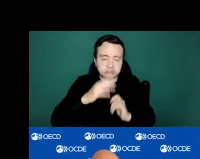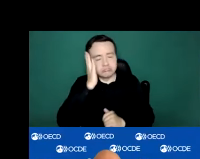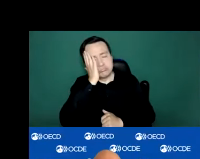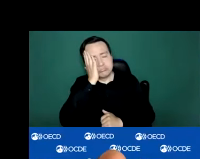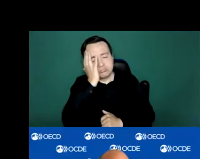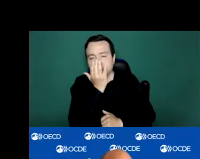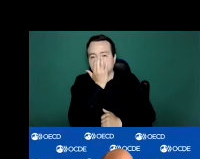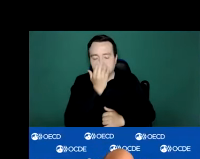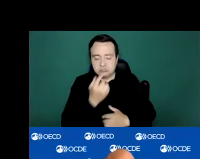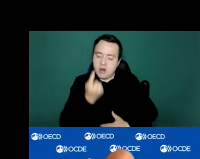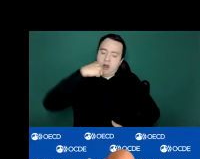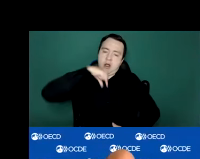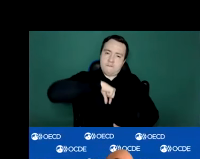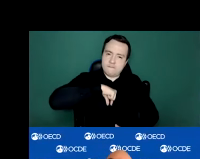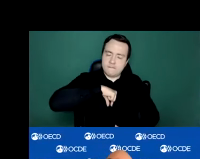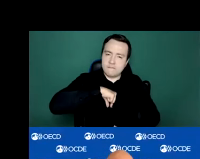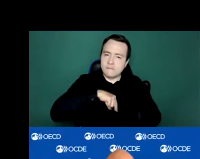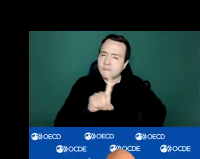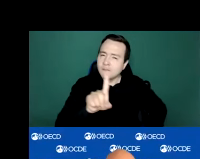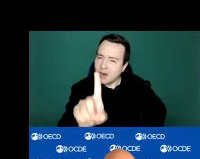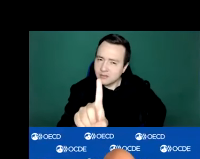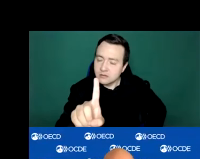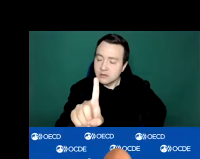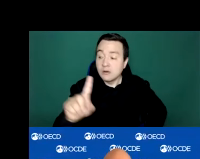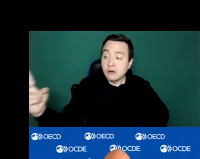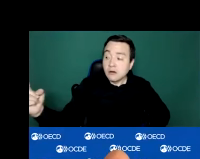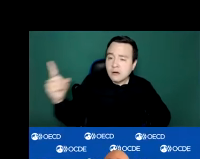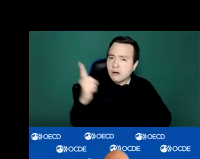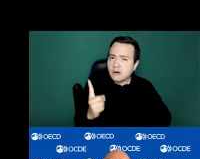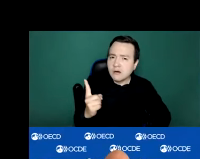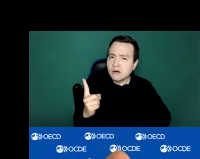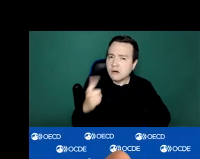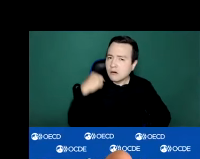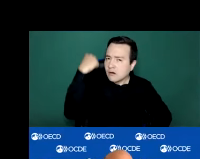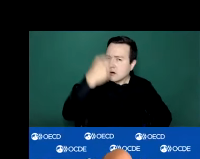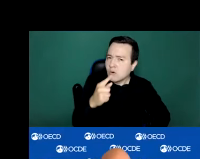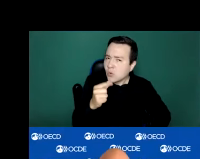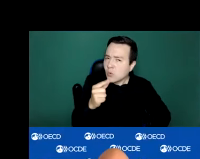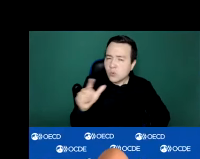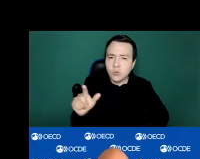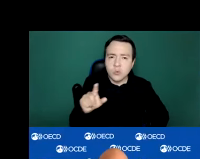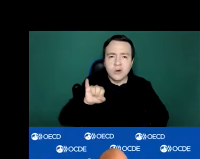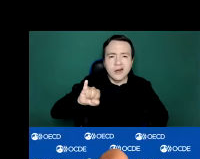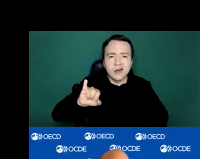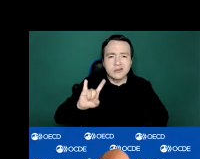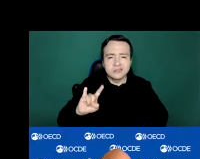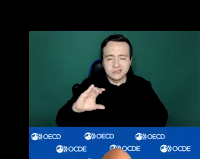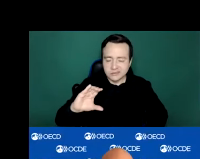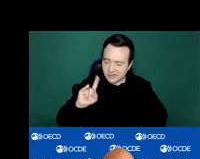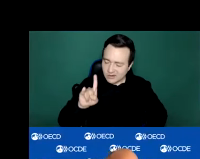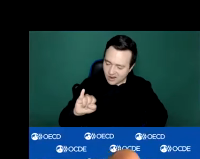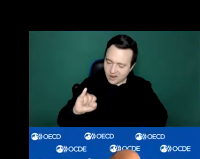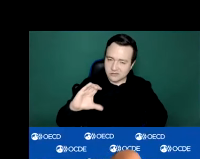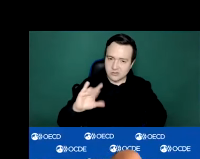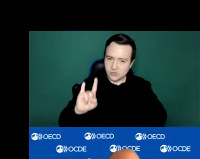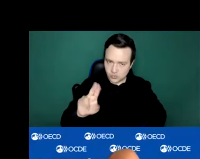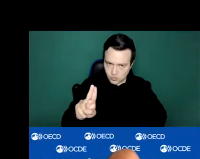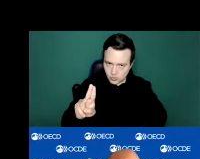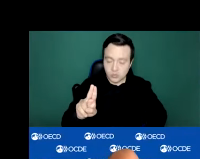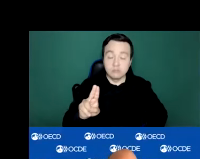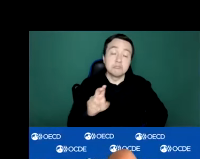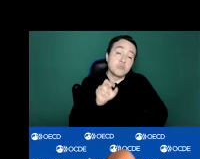terminar hospitalizados y requiriendo UIS? Son justamente aquellos que han tenido condiciones preexistentes, que